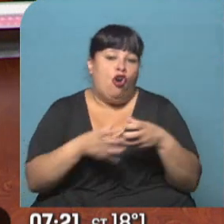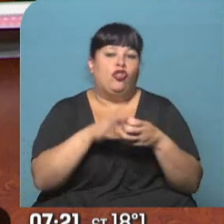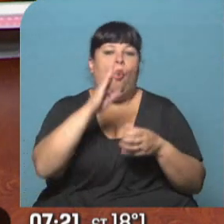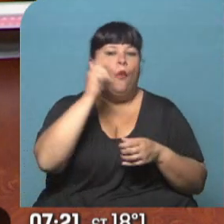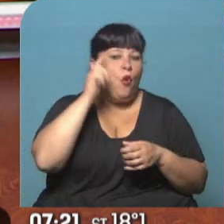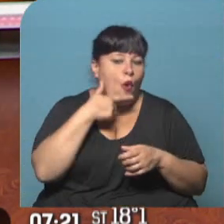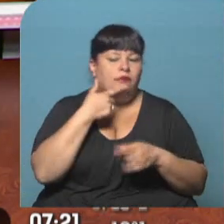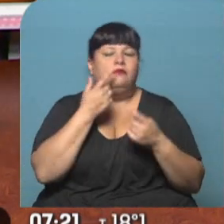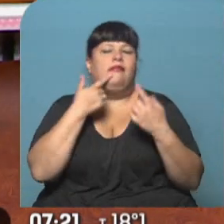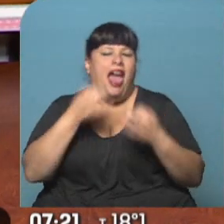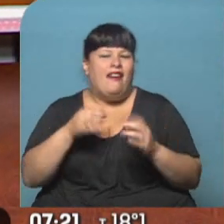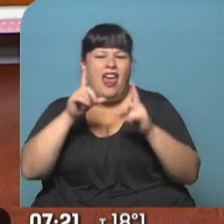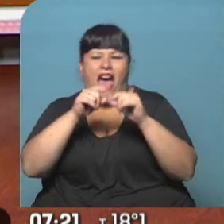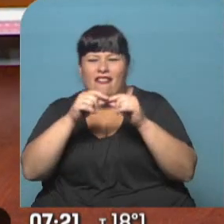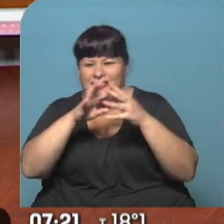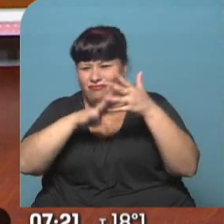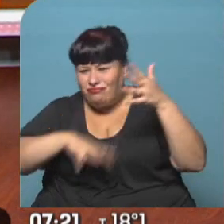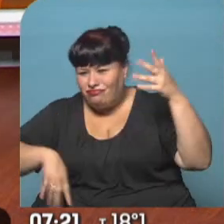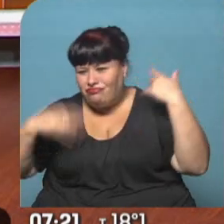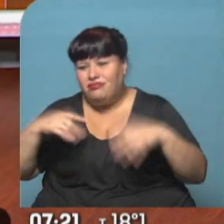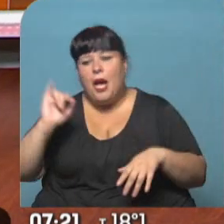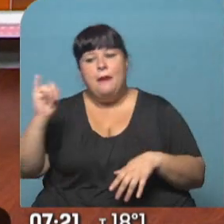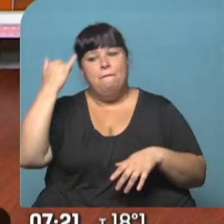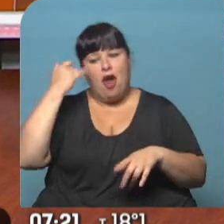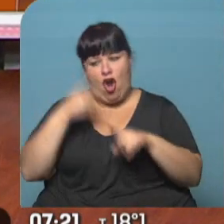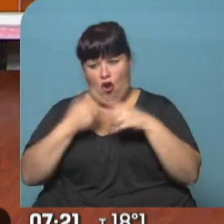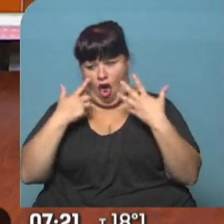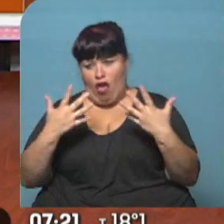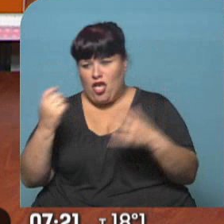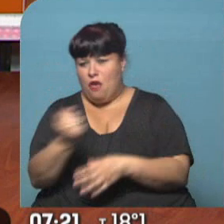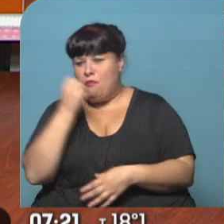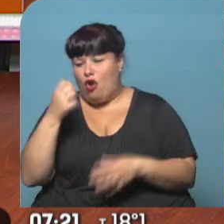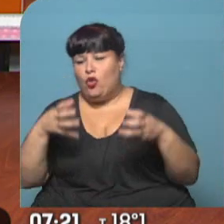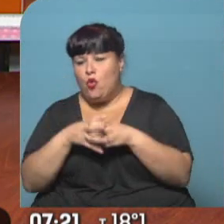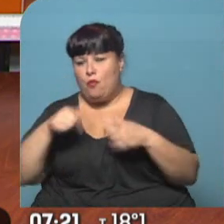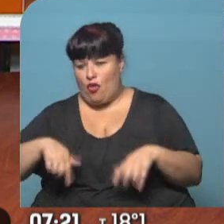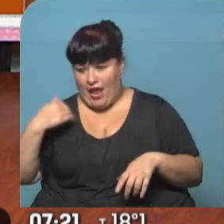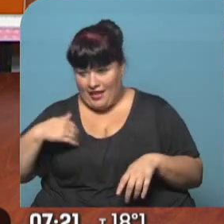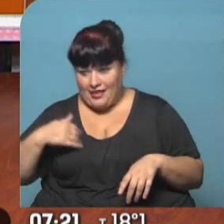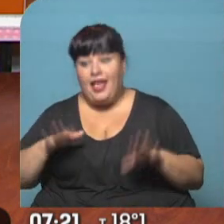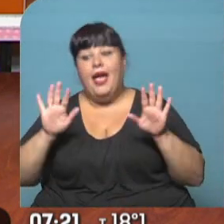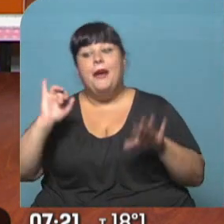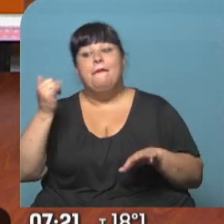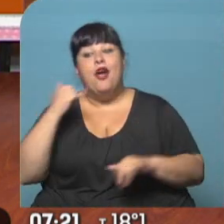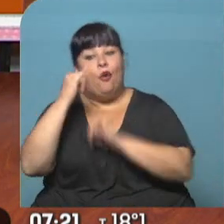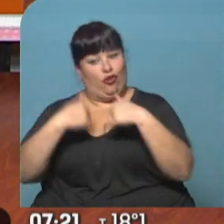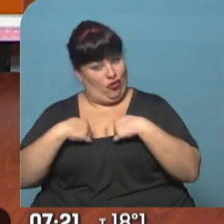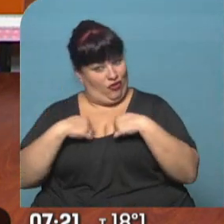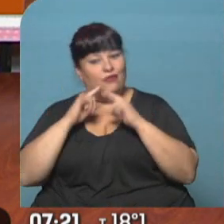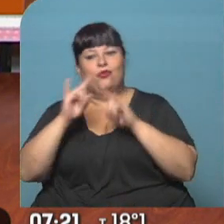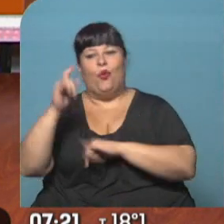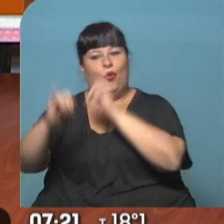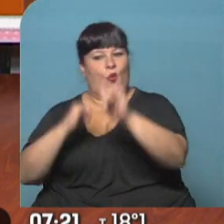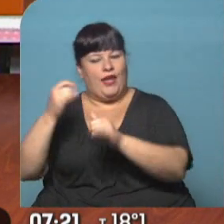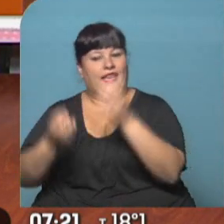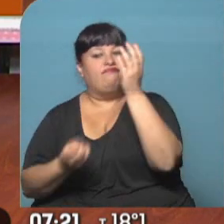blues. La verdad, una grilla interminable con los mejores nombres o las más importantes bandas de la Argentina. Pero mejor que te lo cuente yo, es que te lo